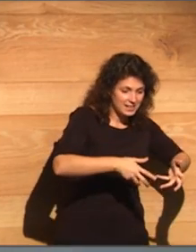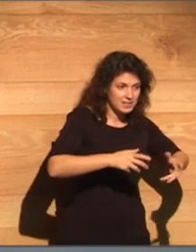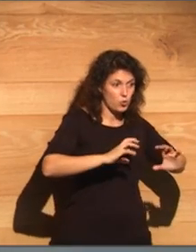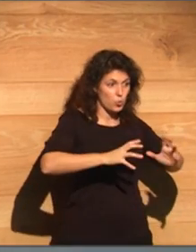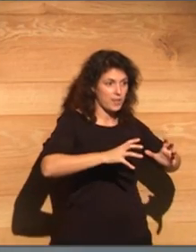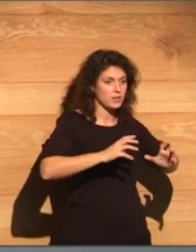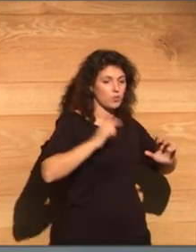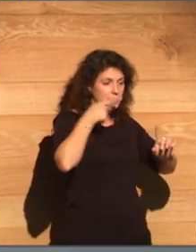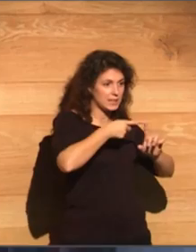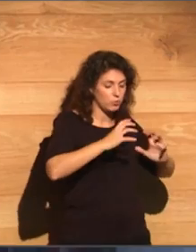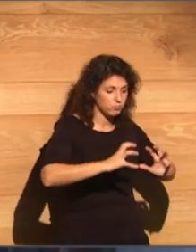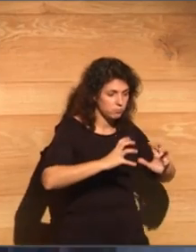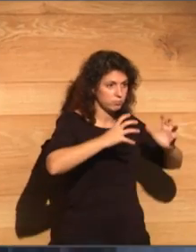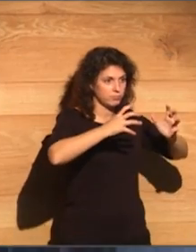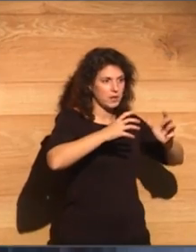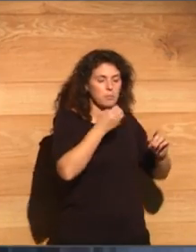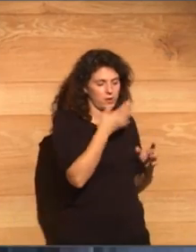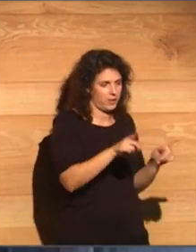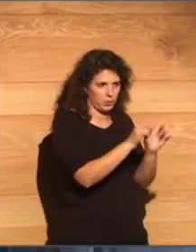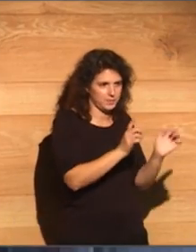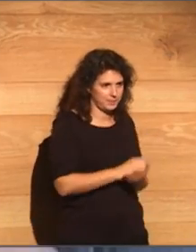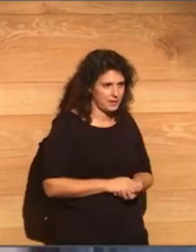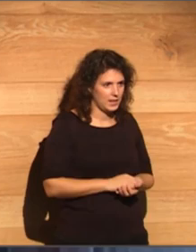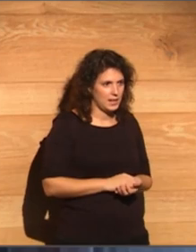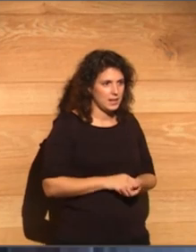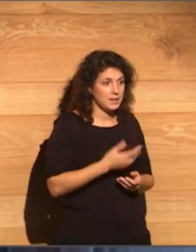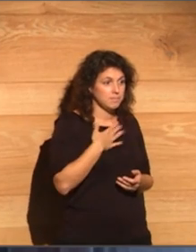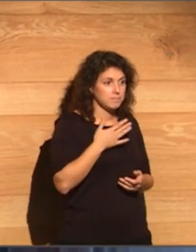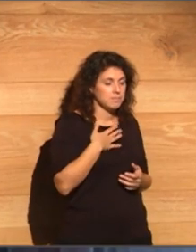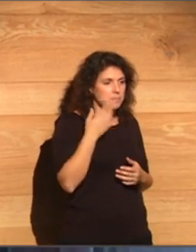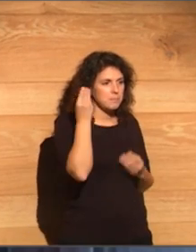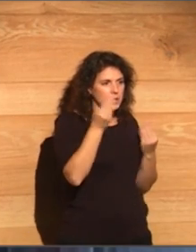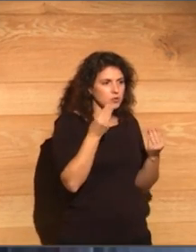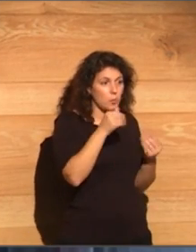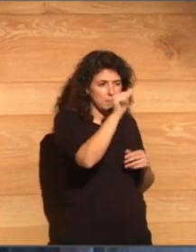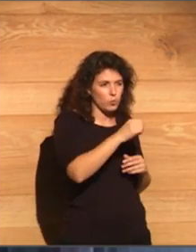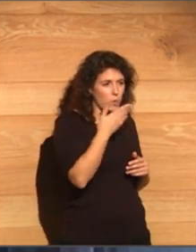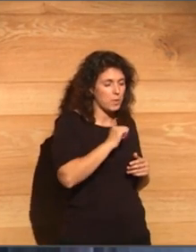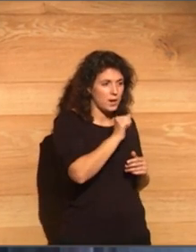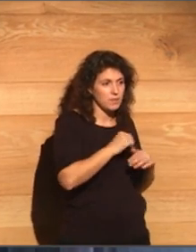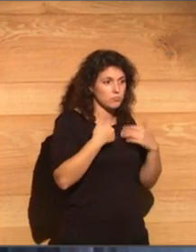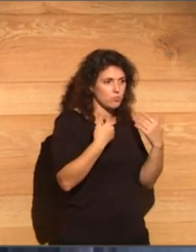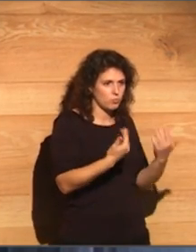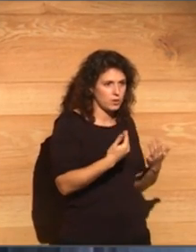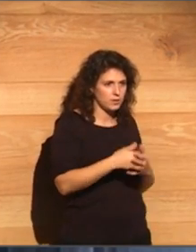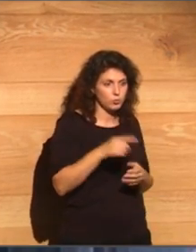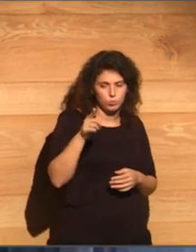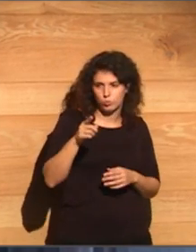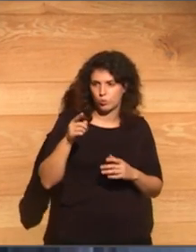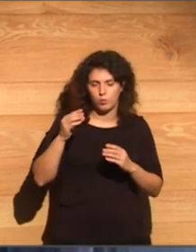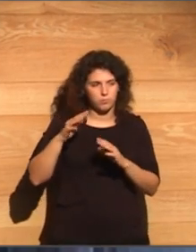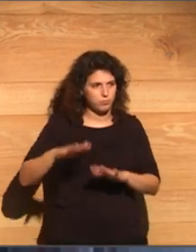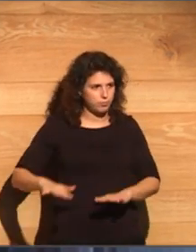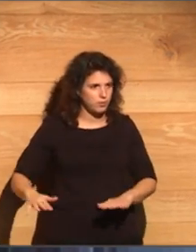para alzarlos un poco. Y bueno, da igual. Lo que a mí me parece delicioso de esta película es que... Te has venido abajo tú mismo,